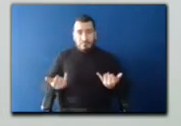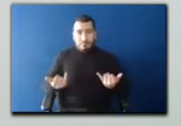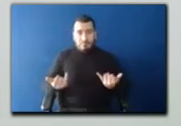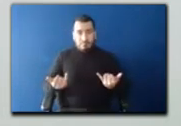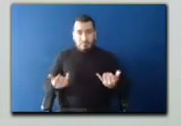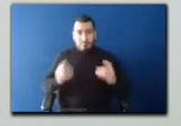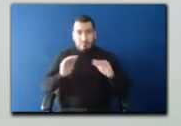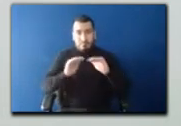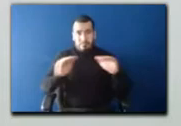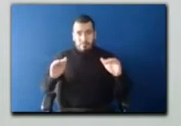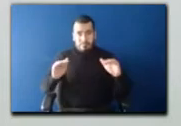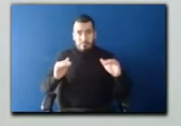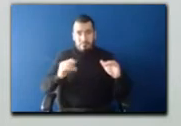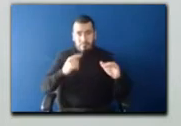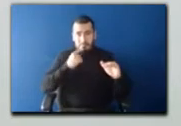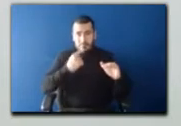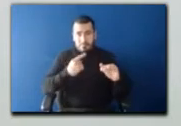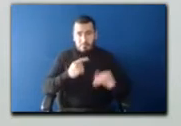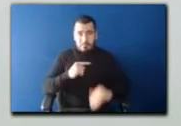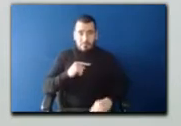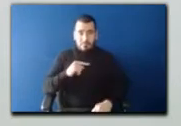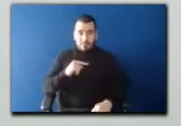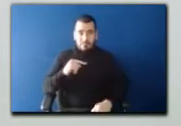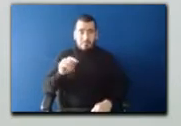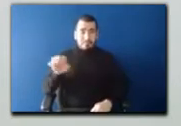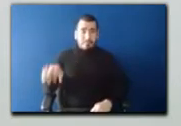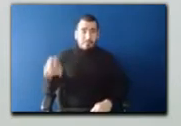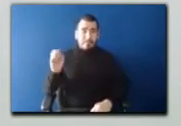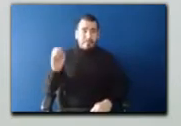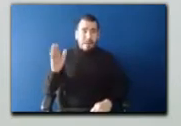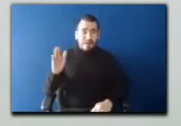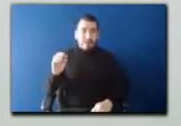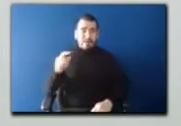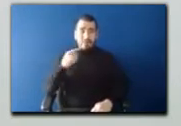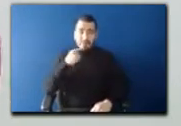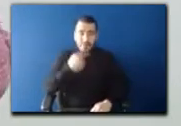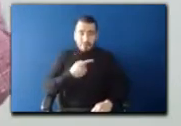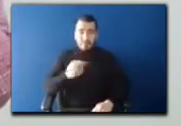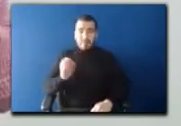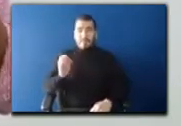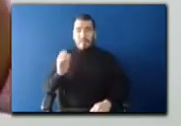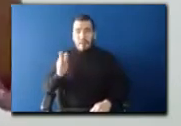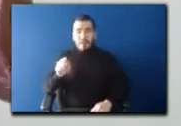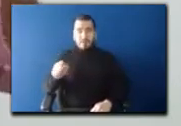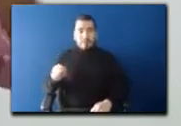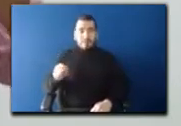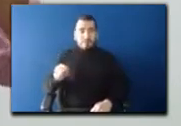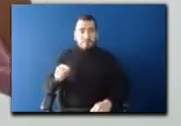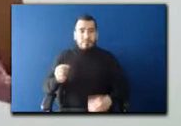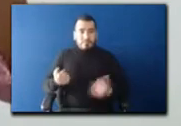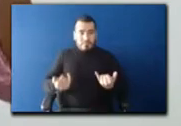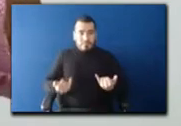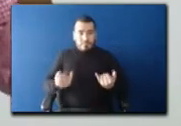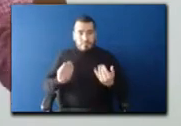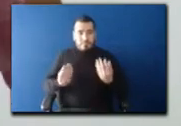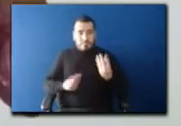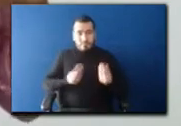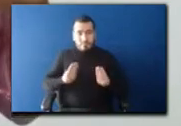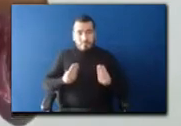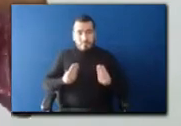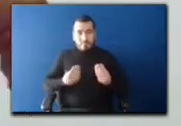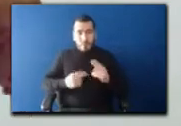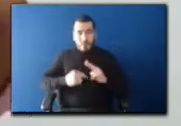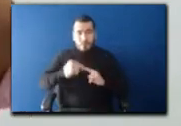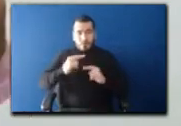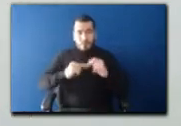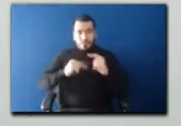cuando yo lo hablo en tercera persona, es que es el banco el que me hace, es el banco el que me dice, es el banco. Yo los invitaría a una construcción conceptual en